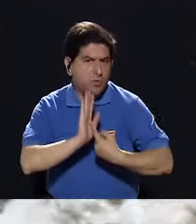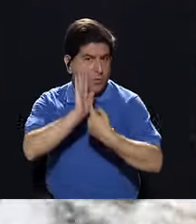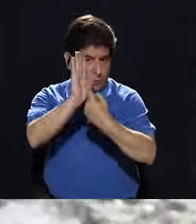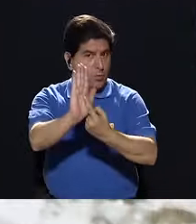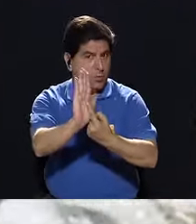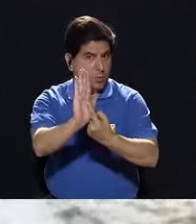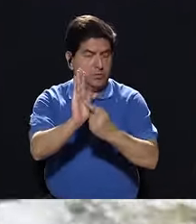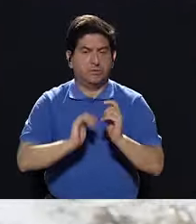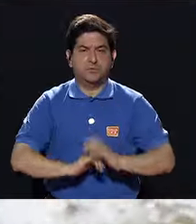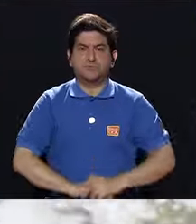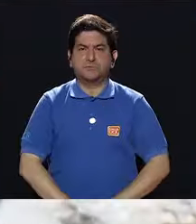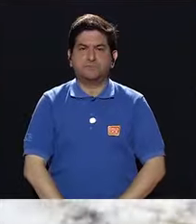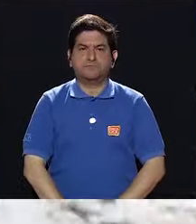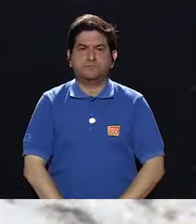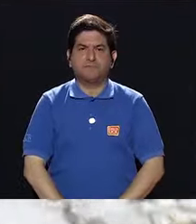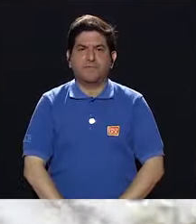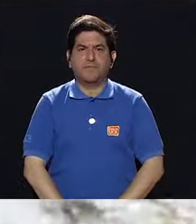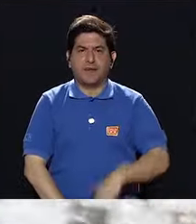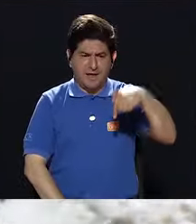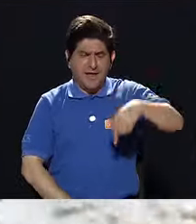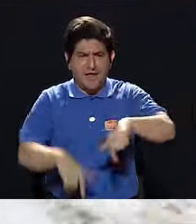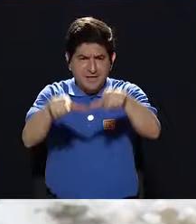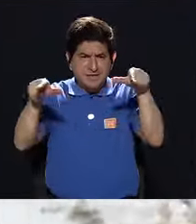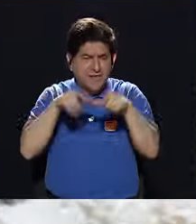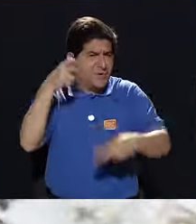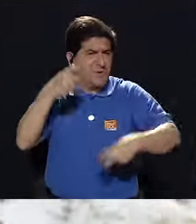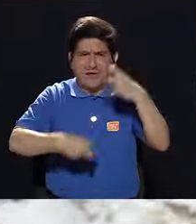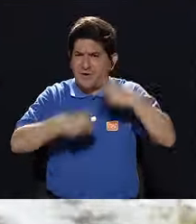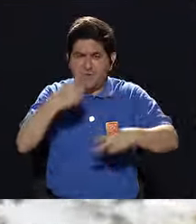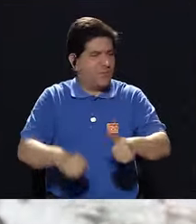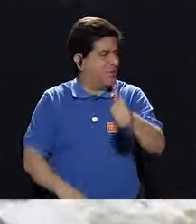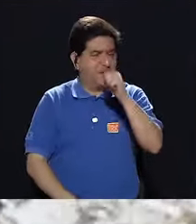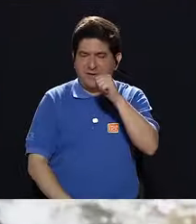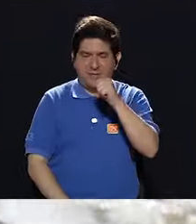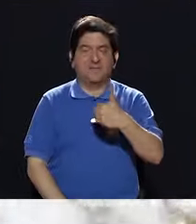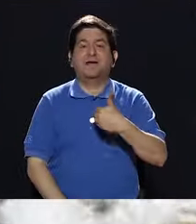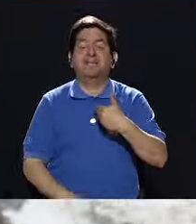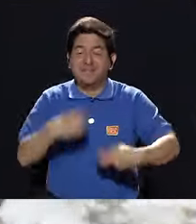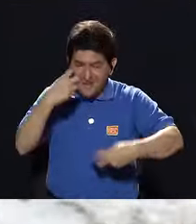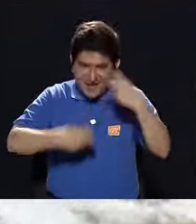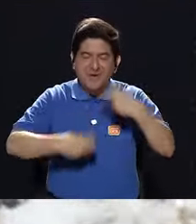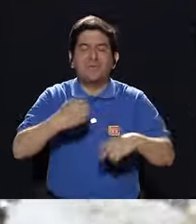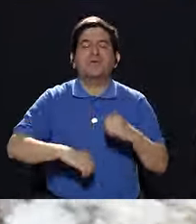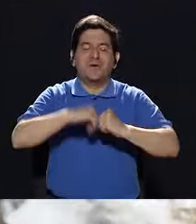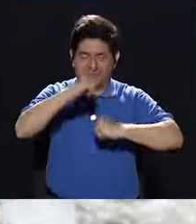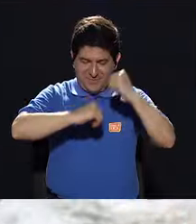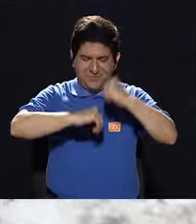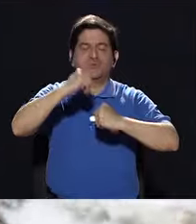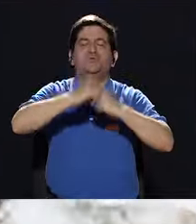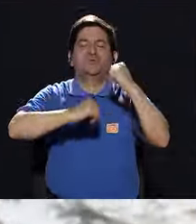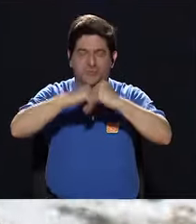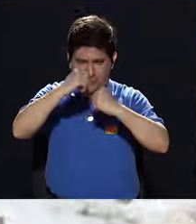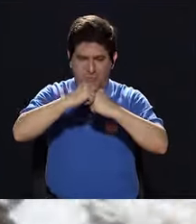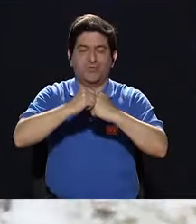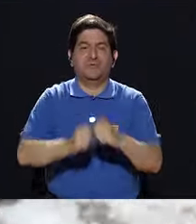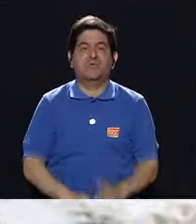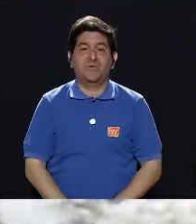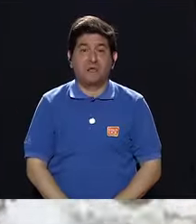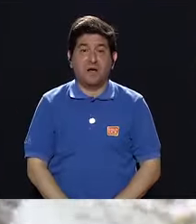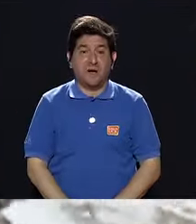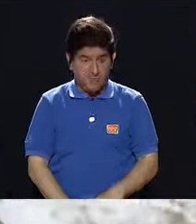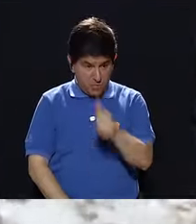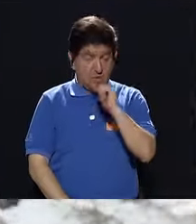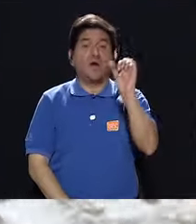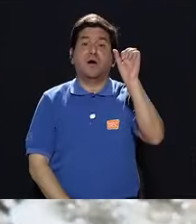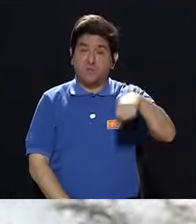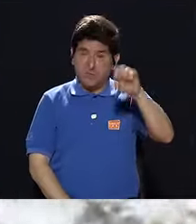datos, que Avangares no tiene un problema de agua. Lo que tiene un problema de infraestructura, porque